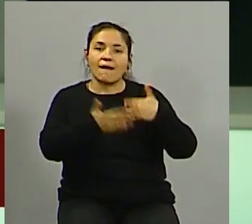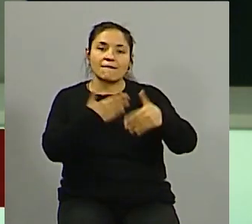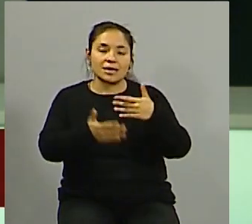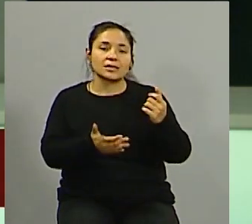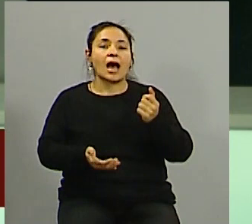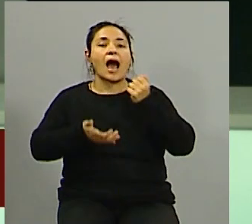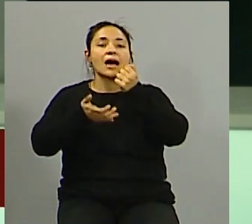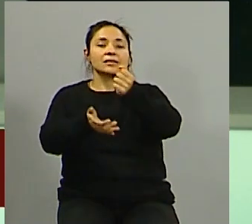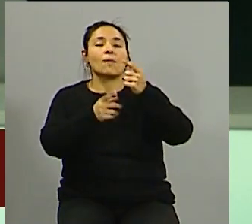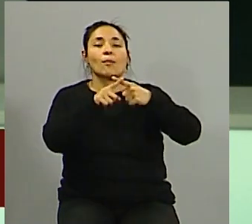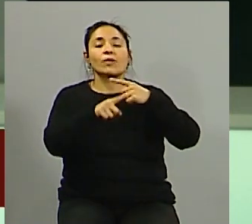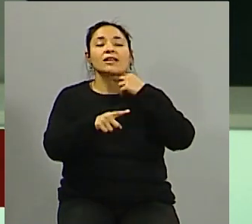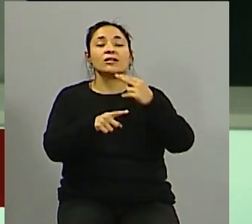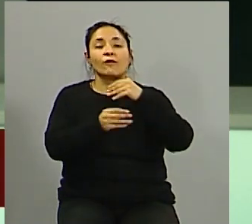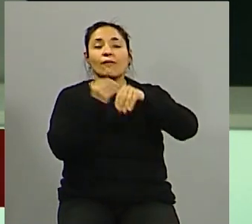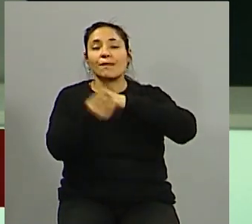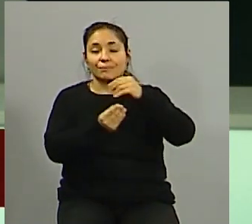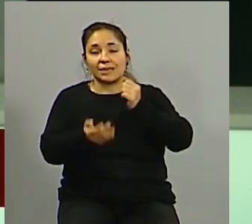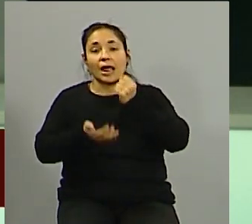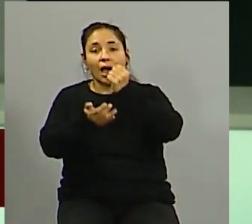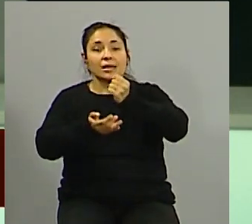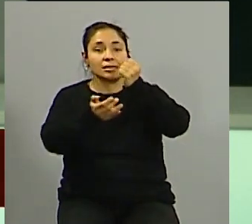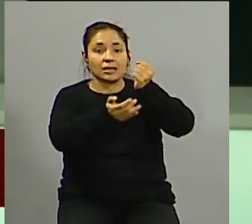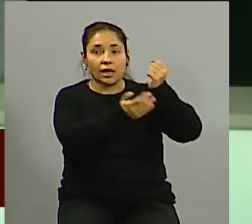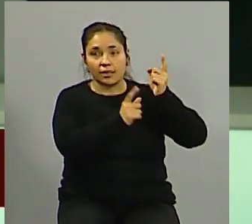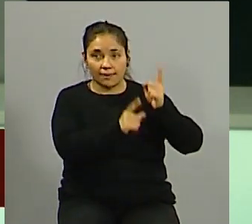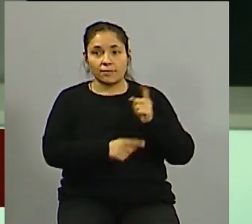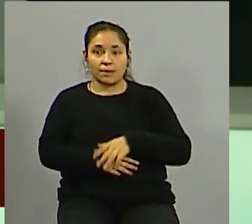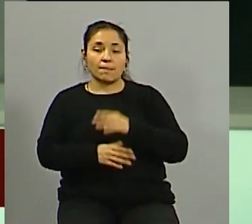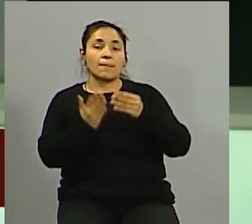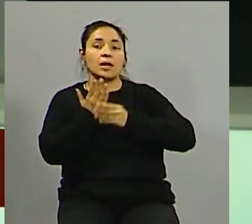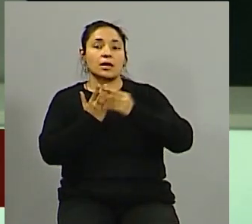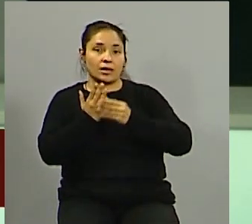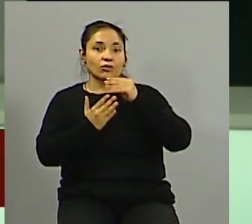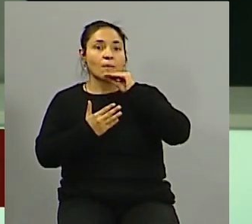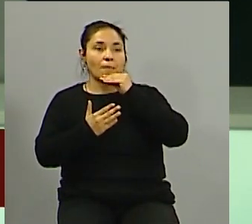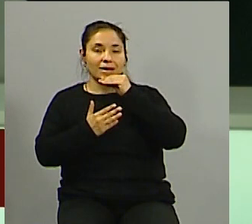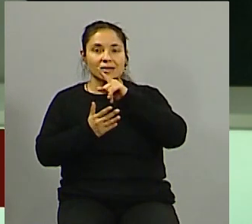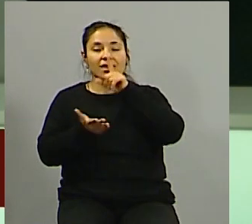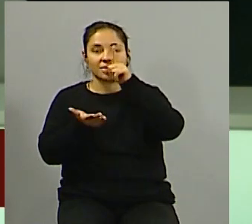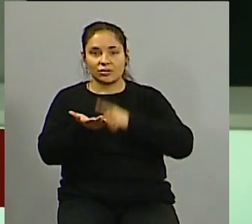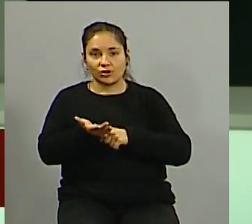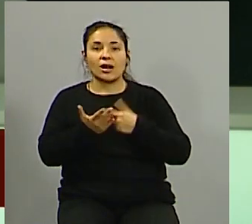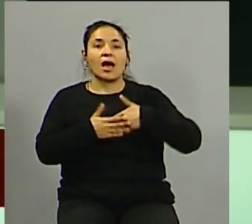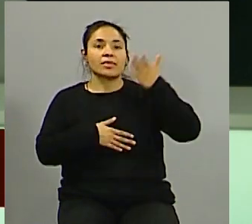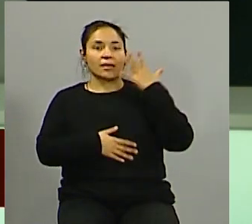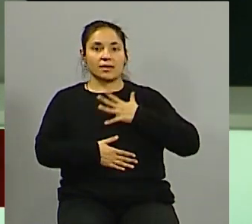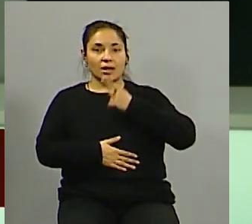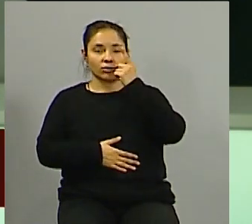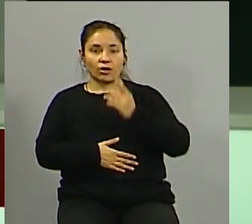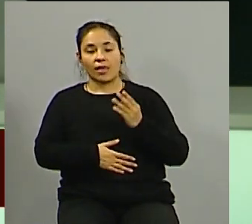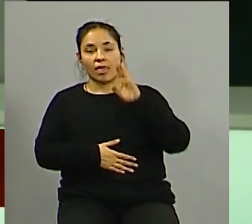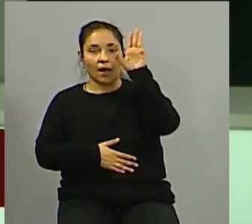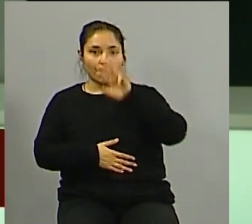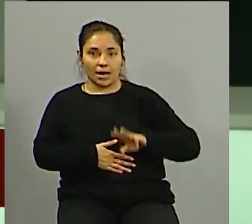asignaciones familiares, que también fue una medida tomada por el actual ministro de Economía, cuando fue director ejecutivo del ANSES,